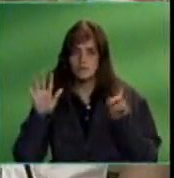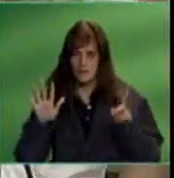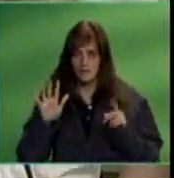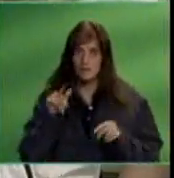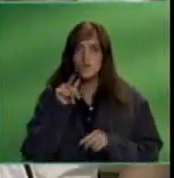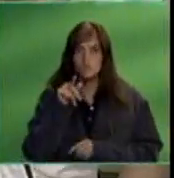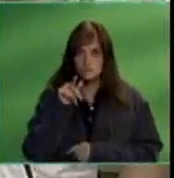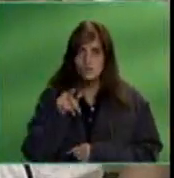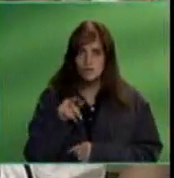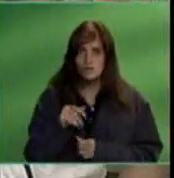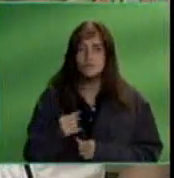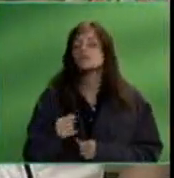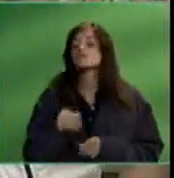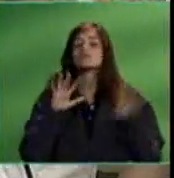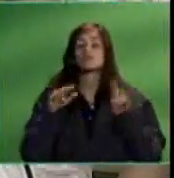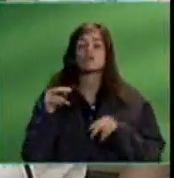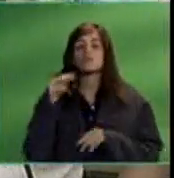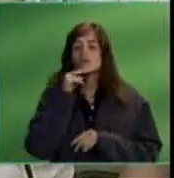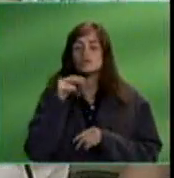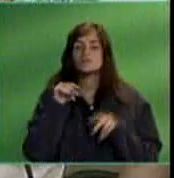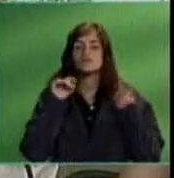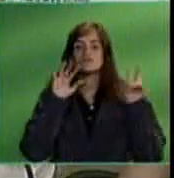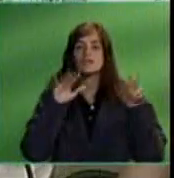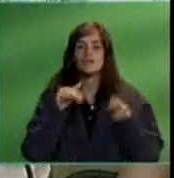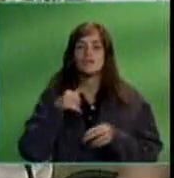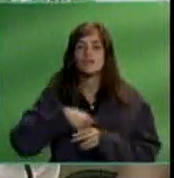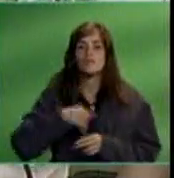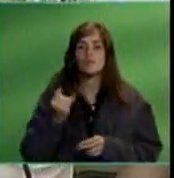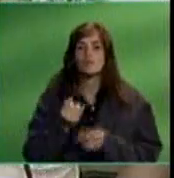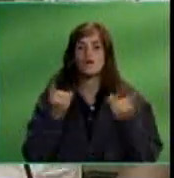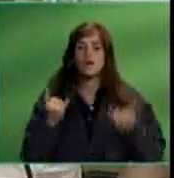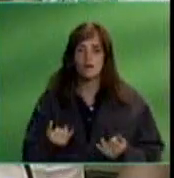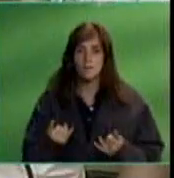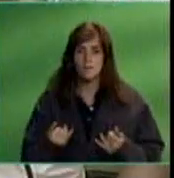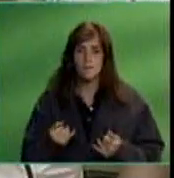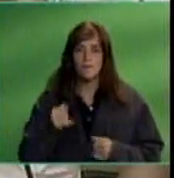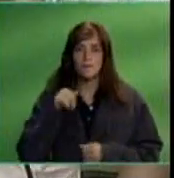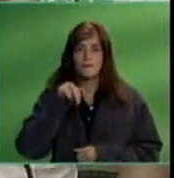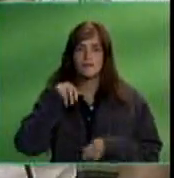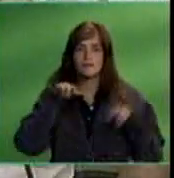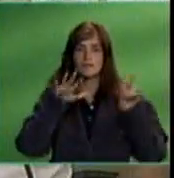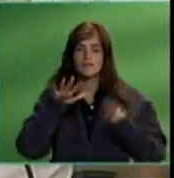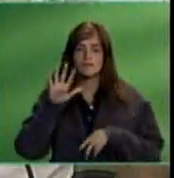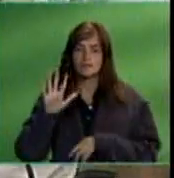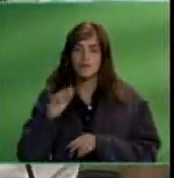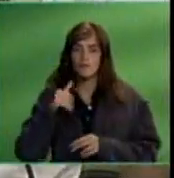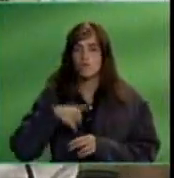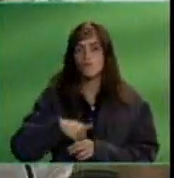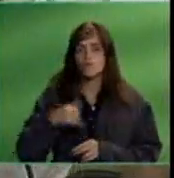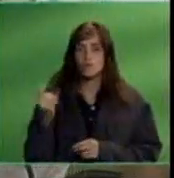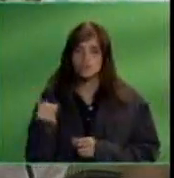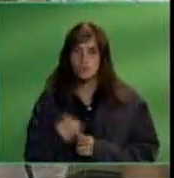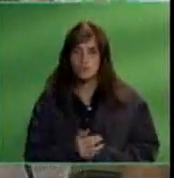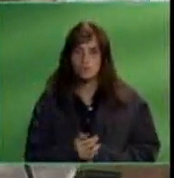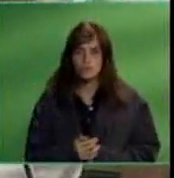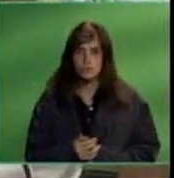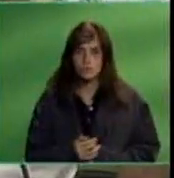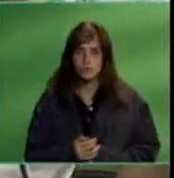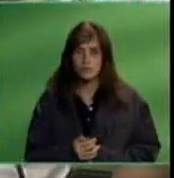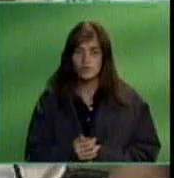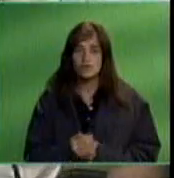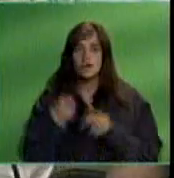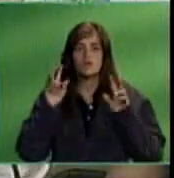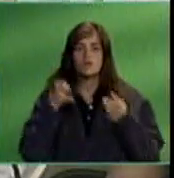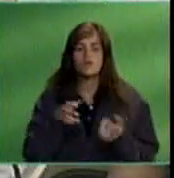usted sacó el 7 de octubre siete votos Y en este cro este momento electoral sacó 75 votos y en punta de piedra nueva